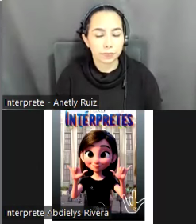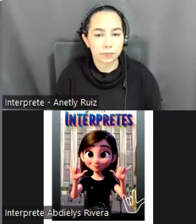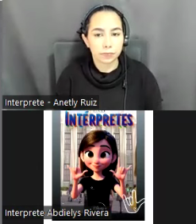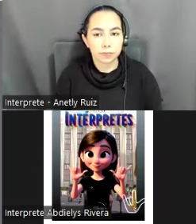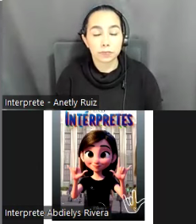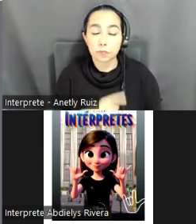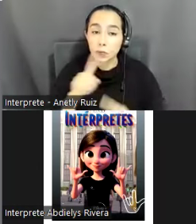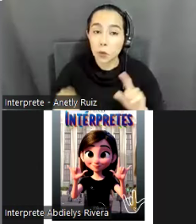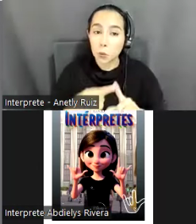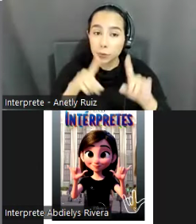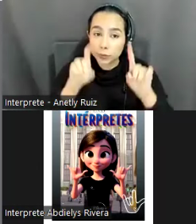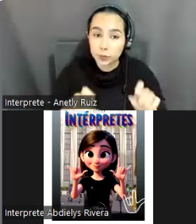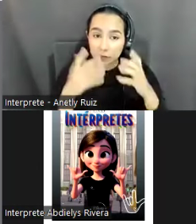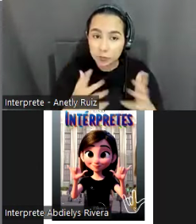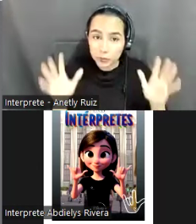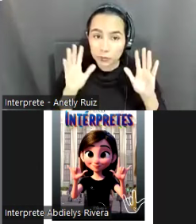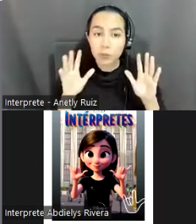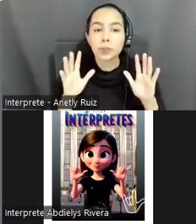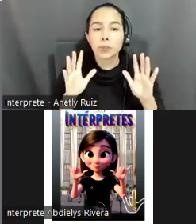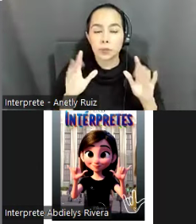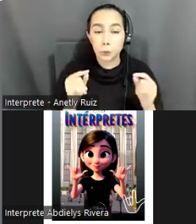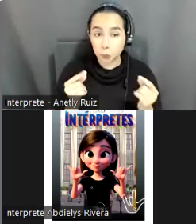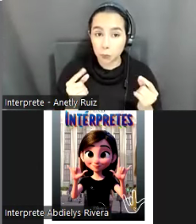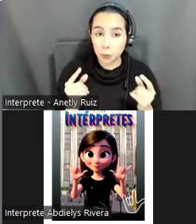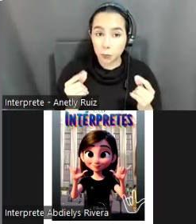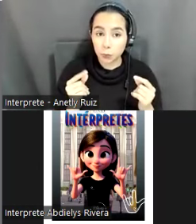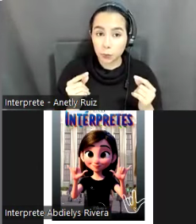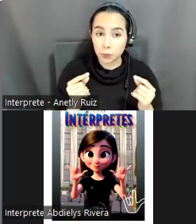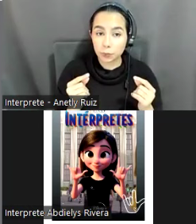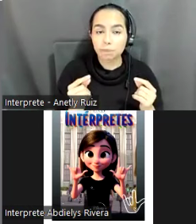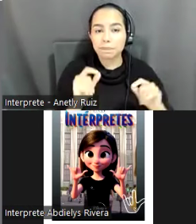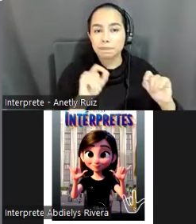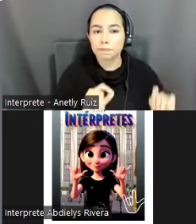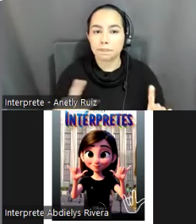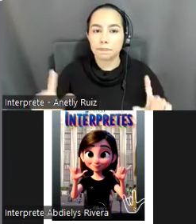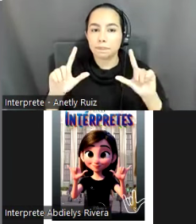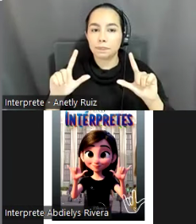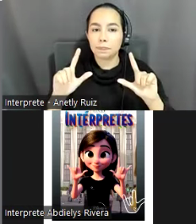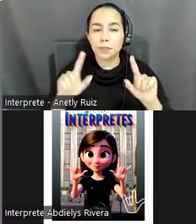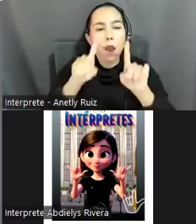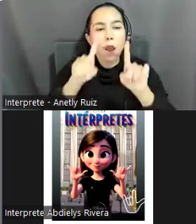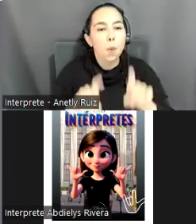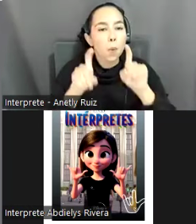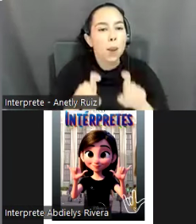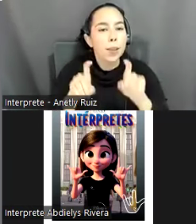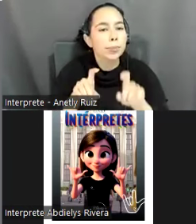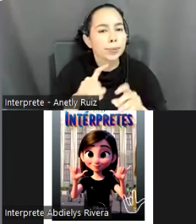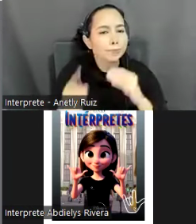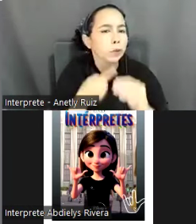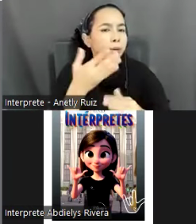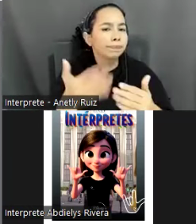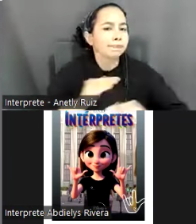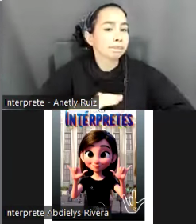Luego de la postprueba, vamos a estar proyectando la encuesta de satisfacción. Así que los invitamos, ¿verdad?, a que contesten